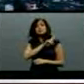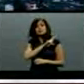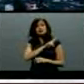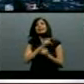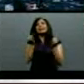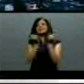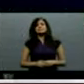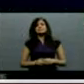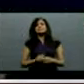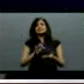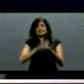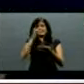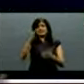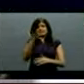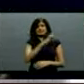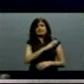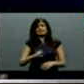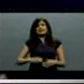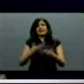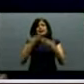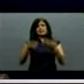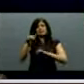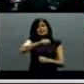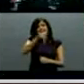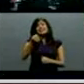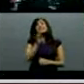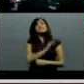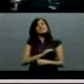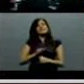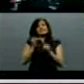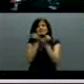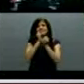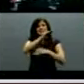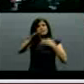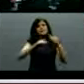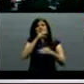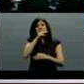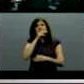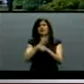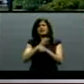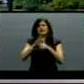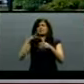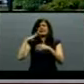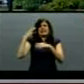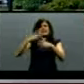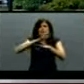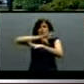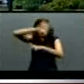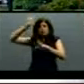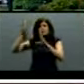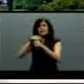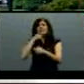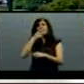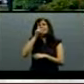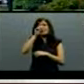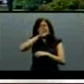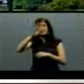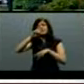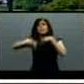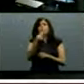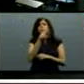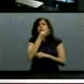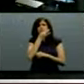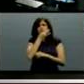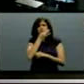Mancera, a pesar de lo que vimos ayer en el debate, los señalamientos que le hicieron usted y las otras dos candidatas, pues no le cuesta